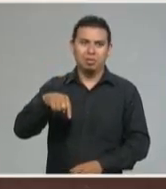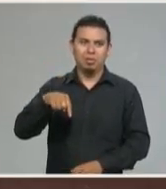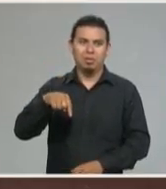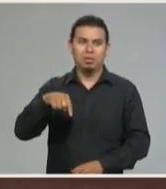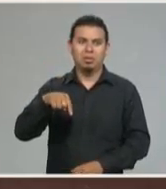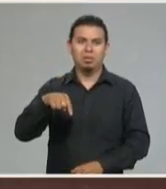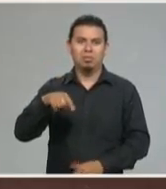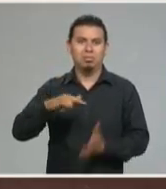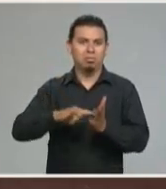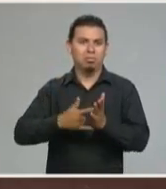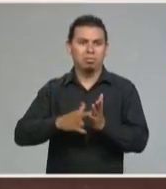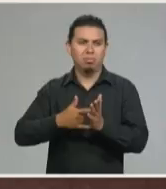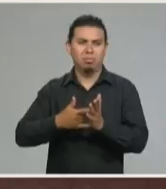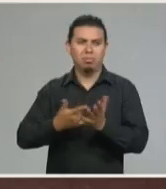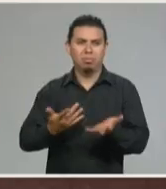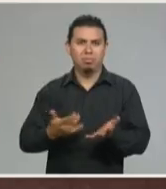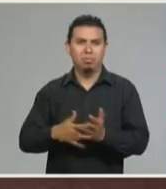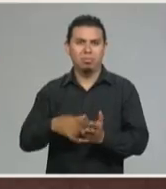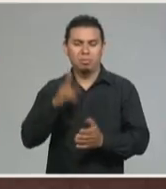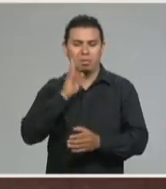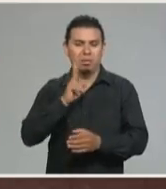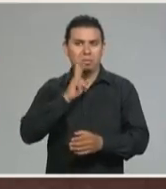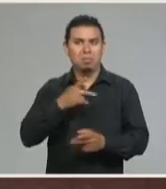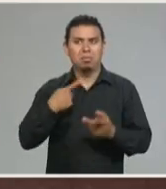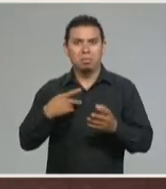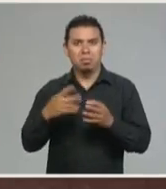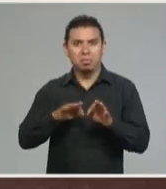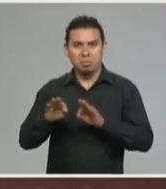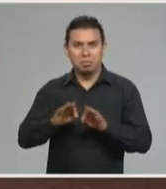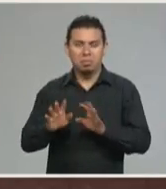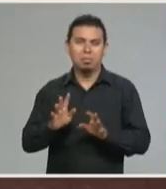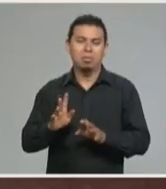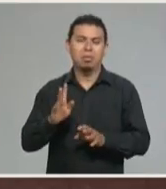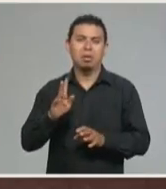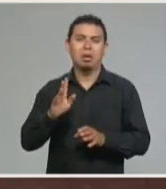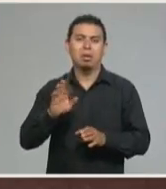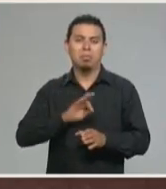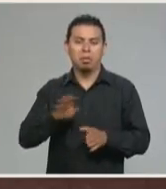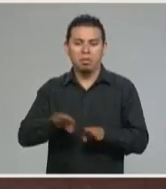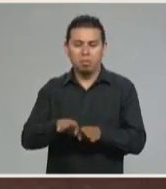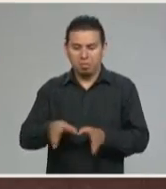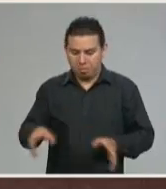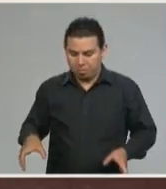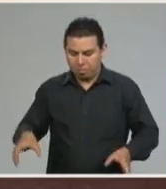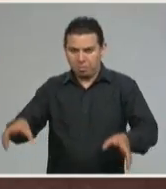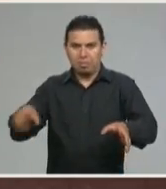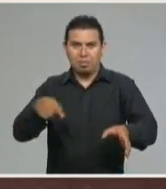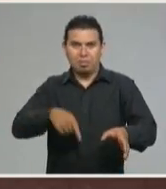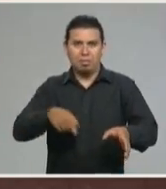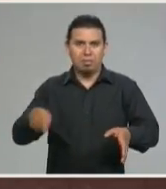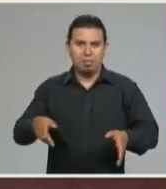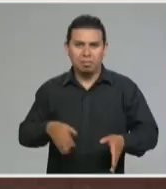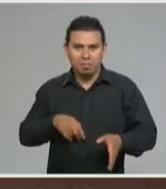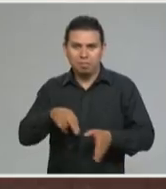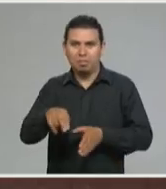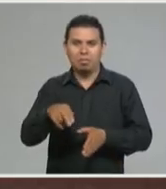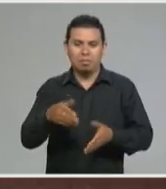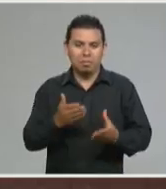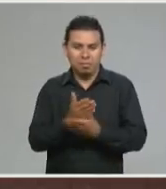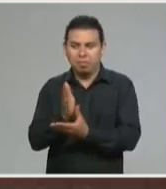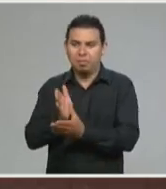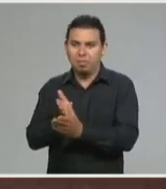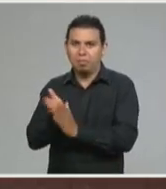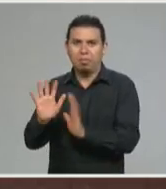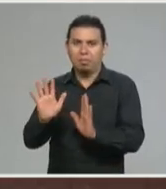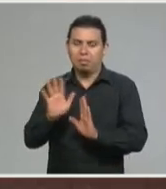en horario de donde mucha gente está trabajando. Ojalá que lo hicieran sobre las banquetas. Nadie se mete con ellos y ellos no se meten con el tránsito